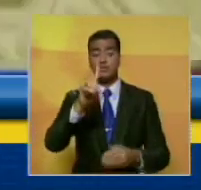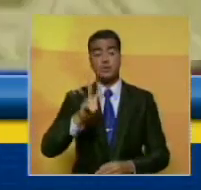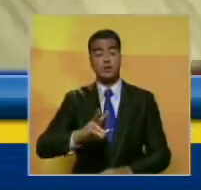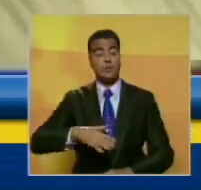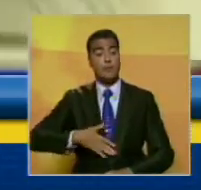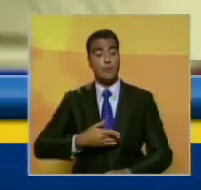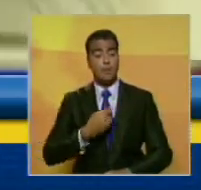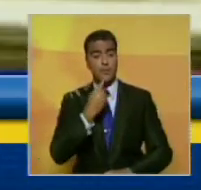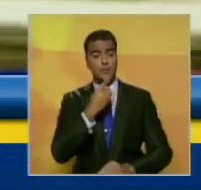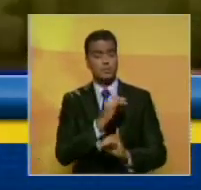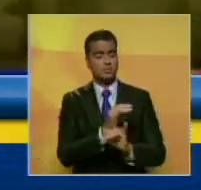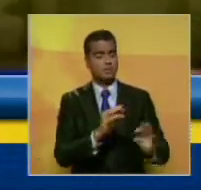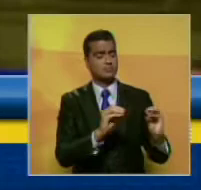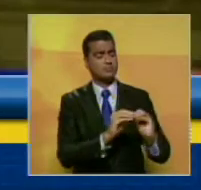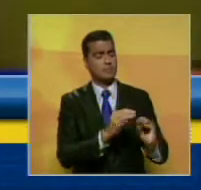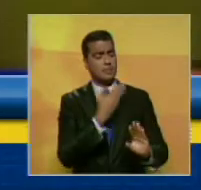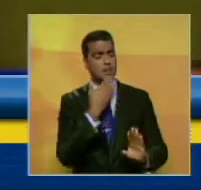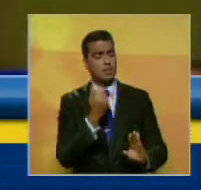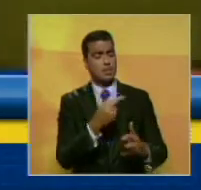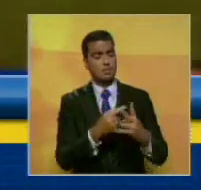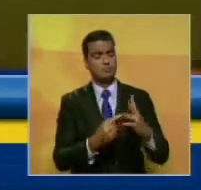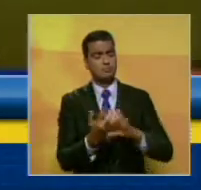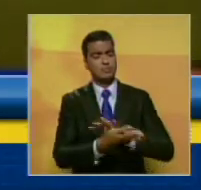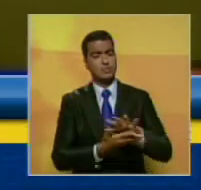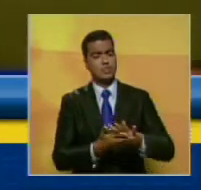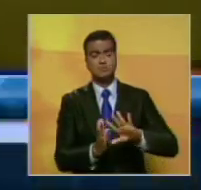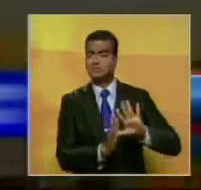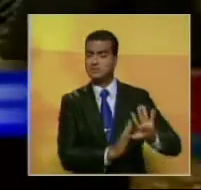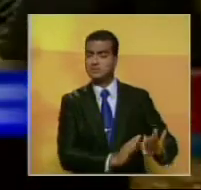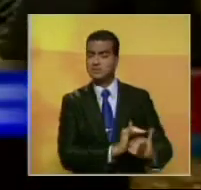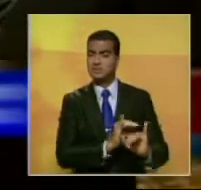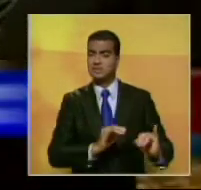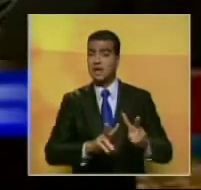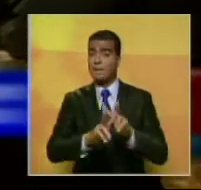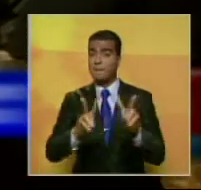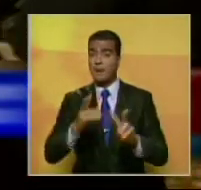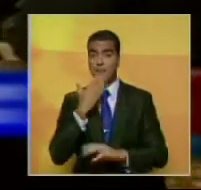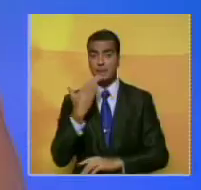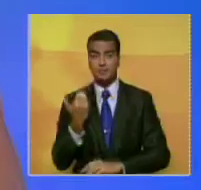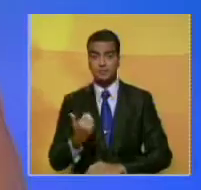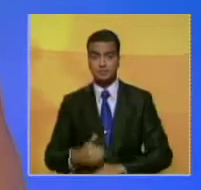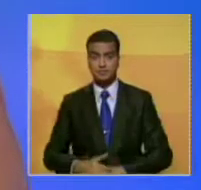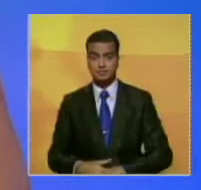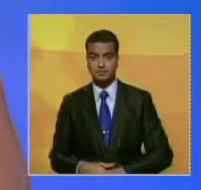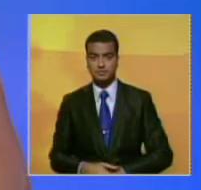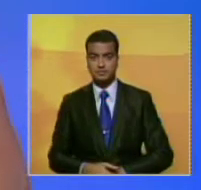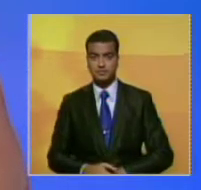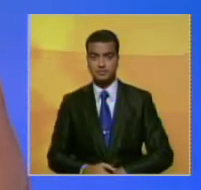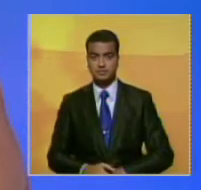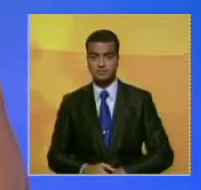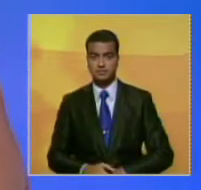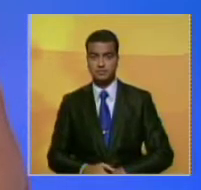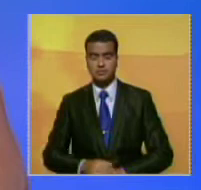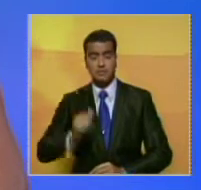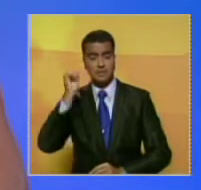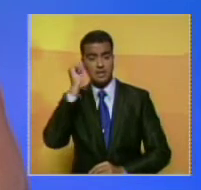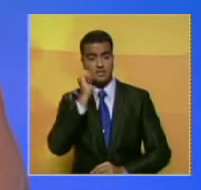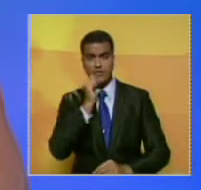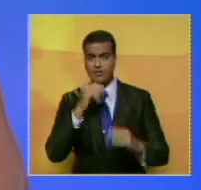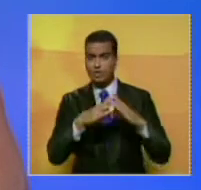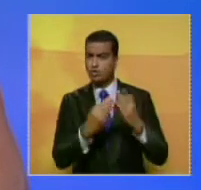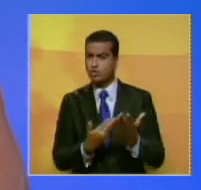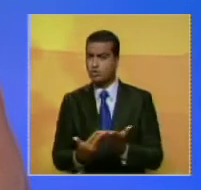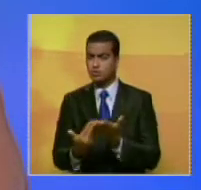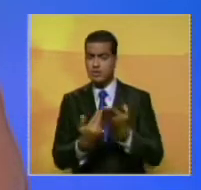podamos dirimir nuestras diferencias en el marco pacífico y democrático. Este sábado el movimiento